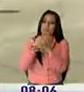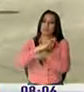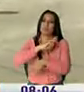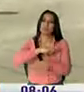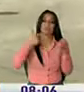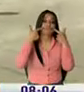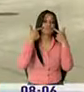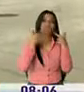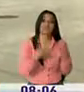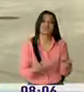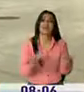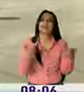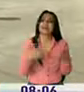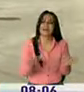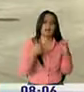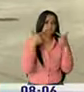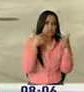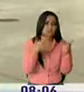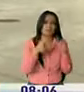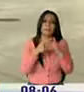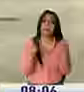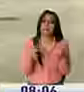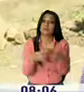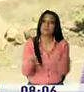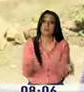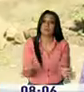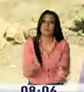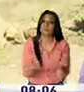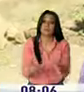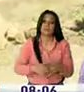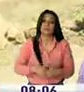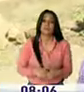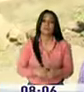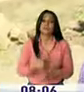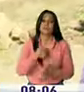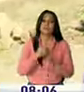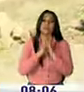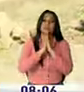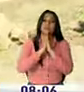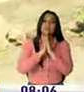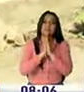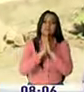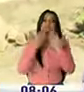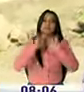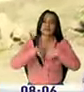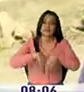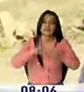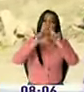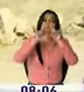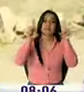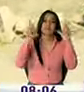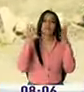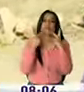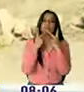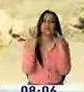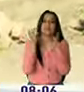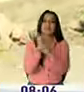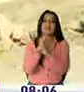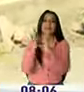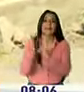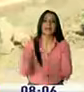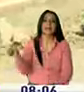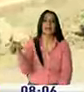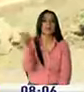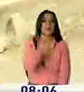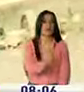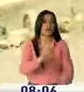realizó. Sin embargo, no hay una solución. Hemos pedido a la EMOB, un ingeniero que vino a visitarnos, llevó las fotos, pero